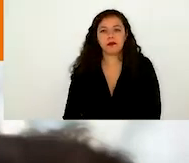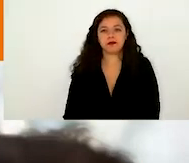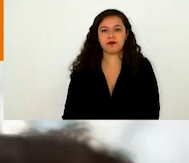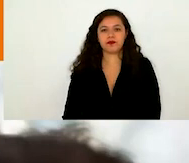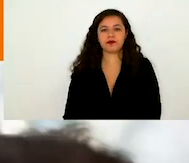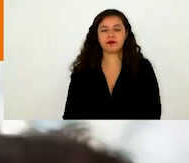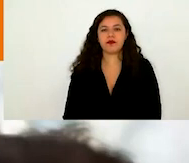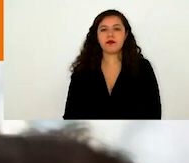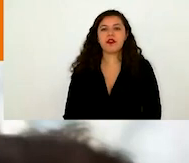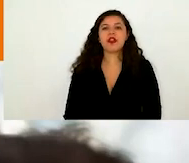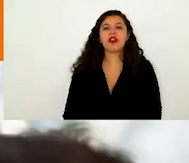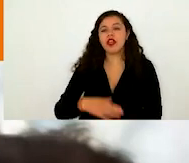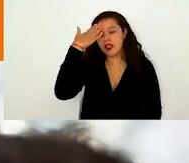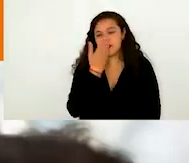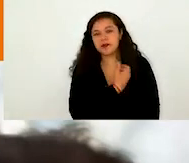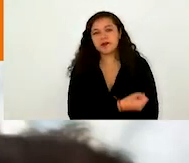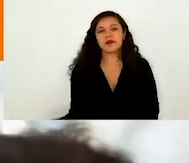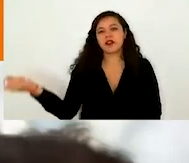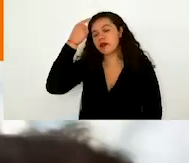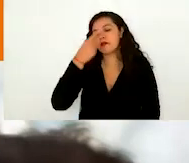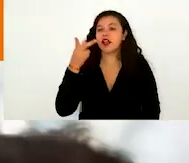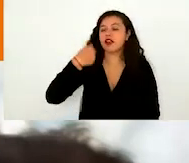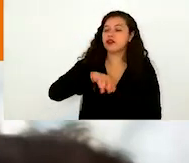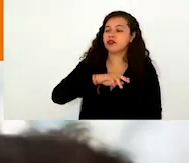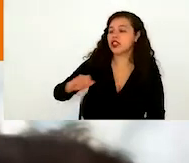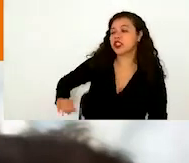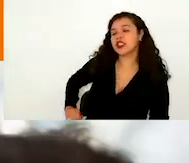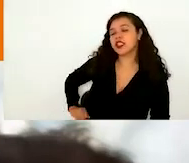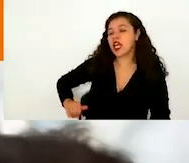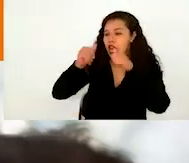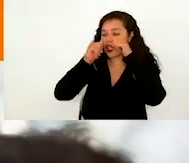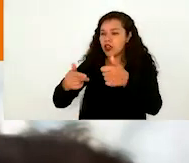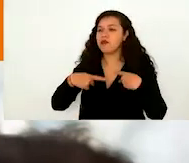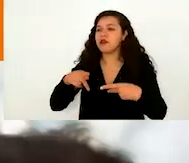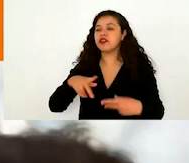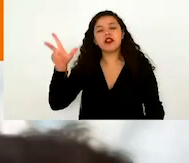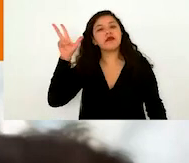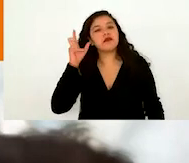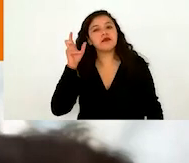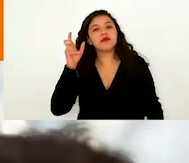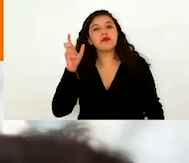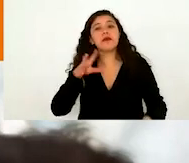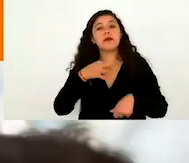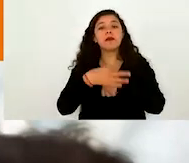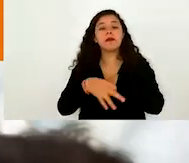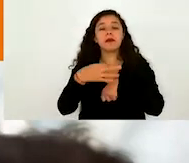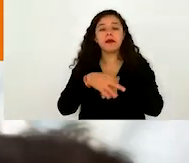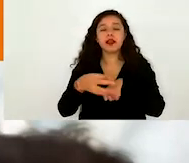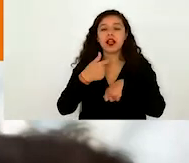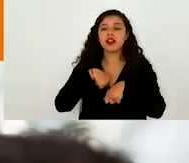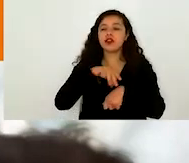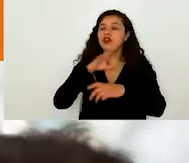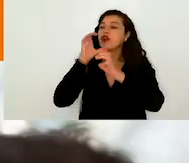dice que la habilidad para mantener el interés y atención de la otra parte mientras le comunicamos